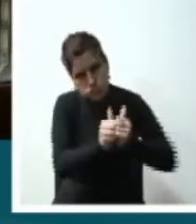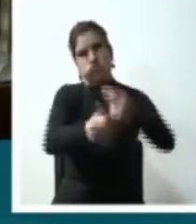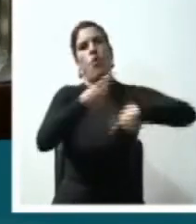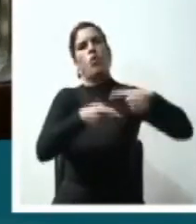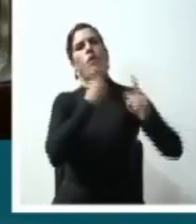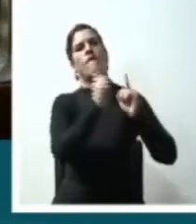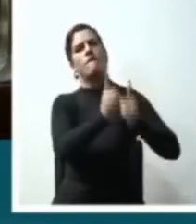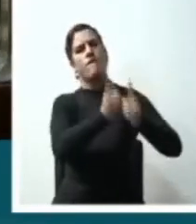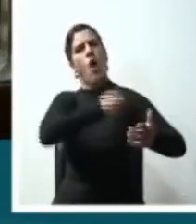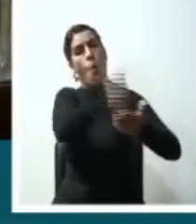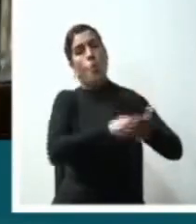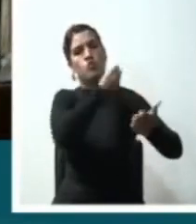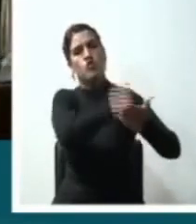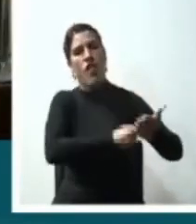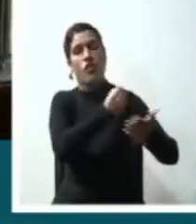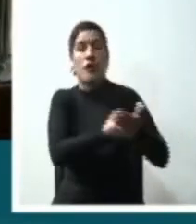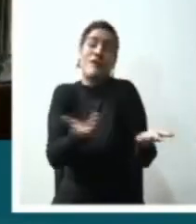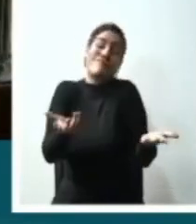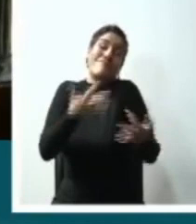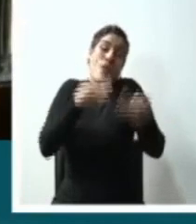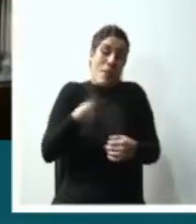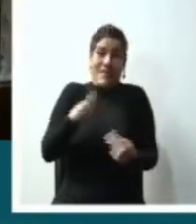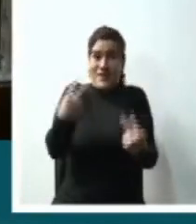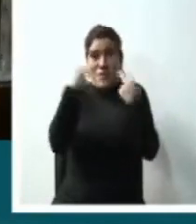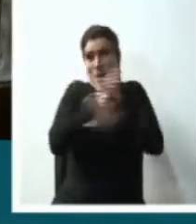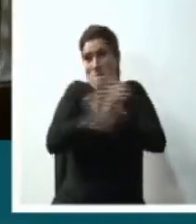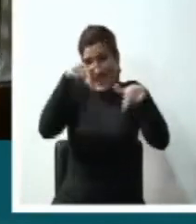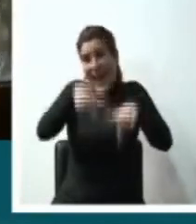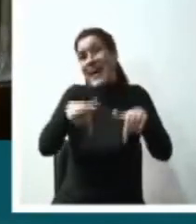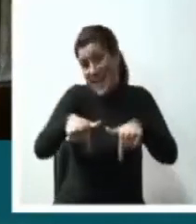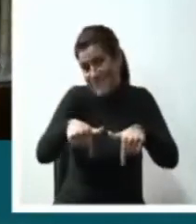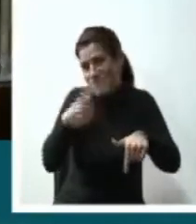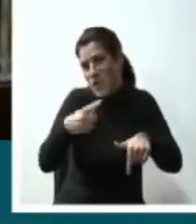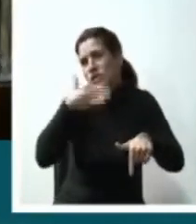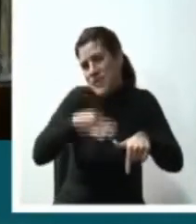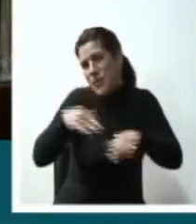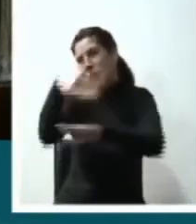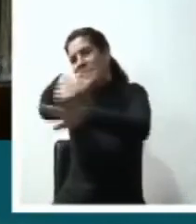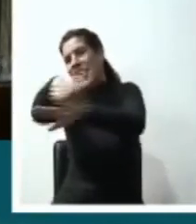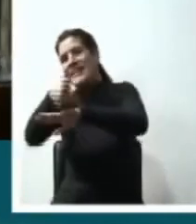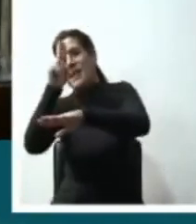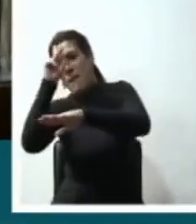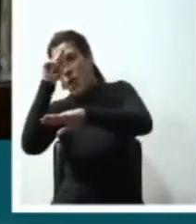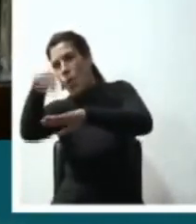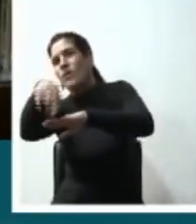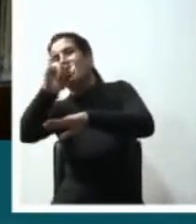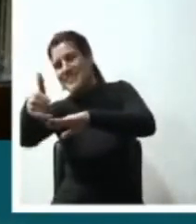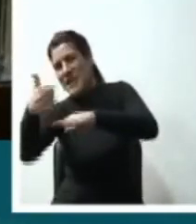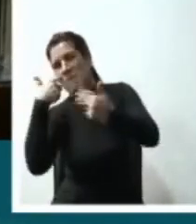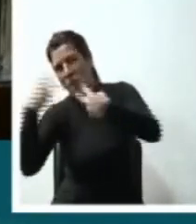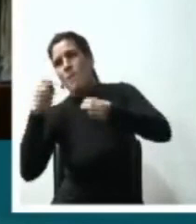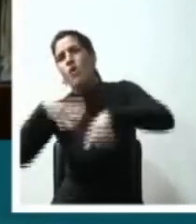están desarrollando y seguramente no me van a ver acá, pero yo creo que me van a ver por acá, por la calle Perú, cerquita en alguna